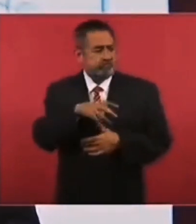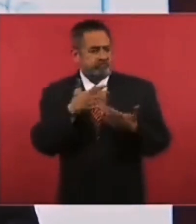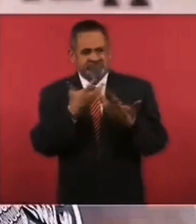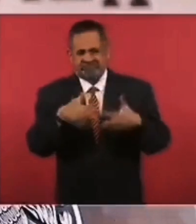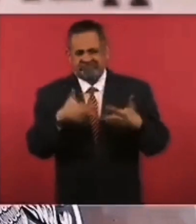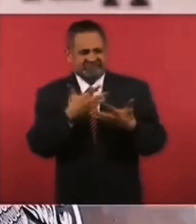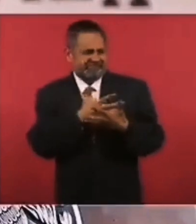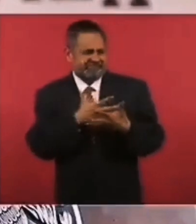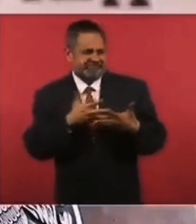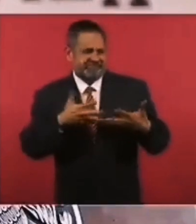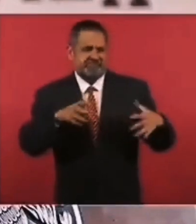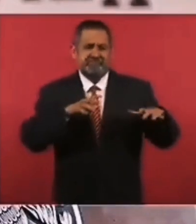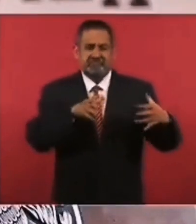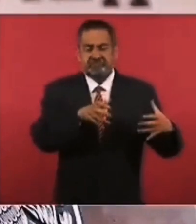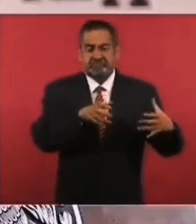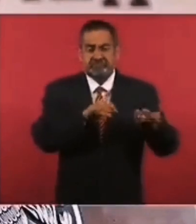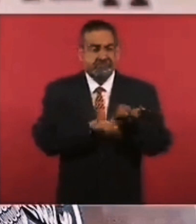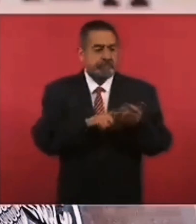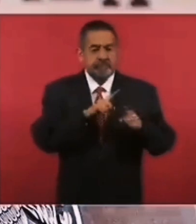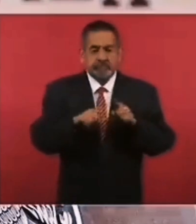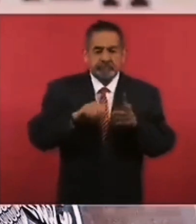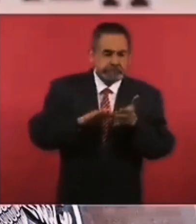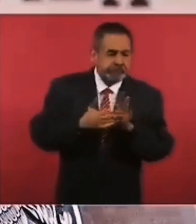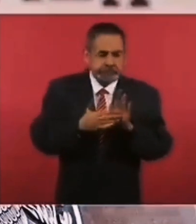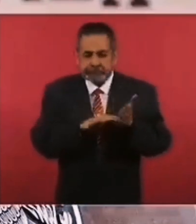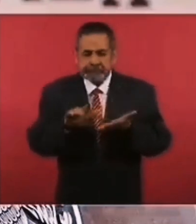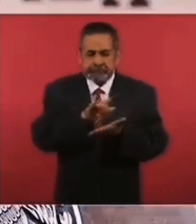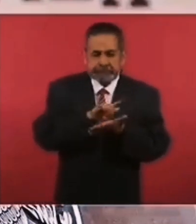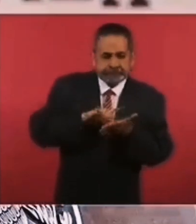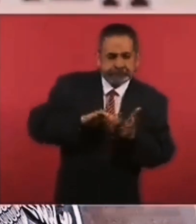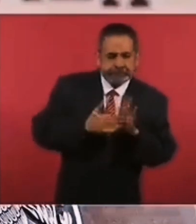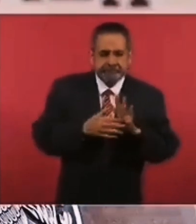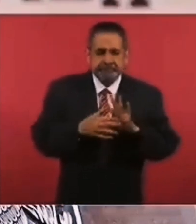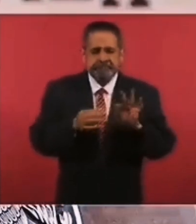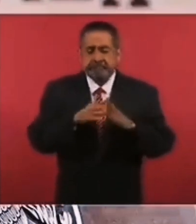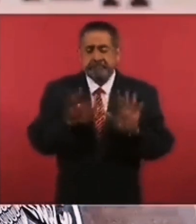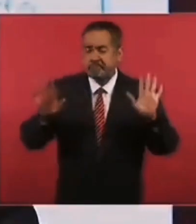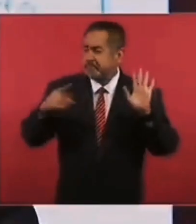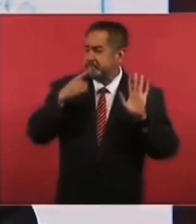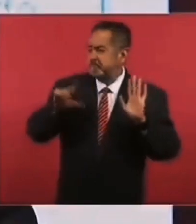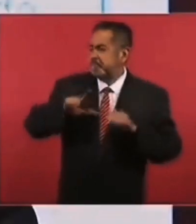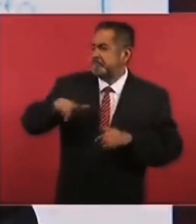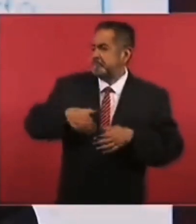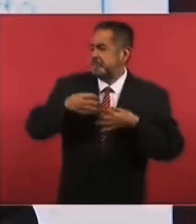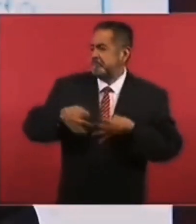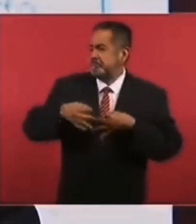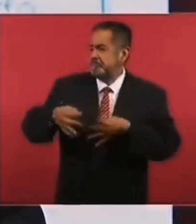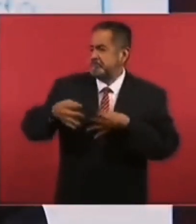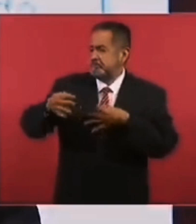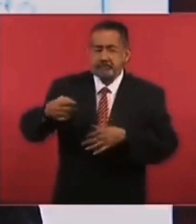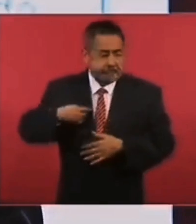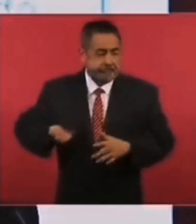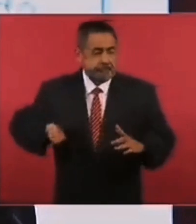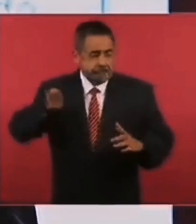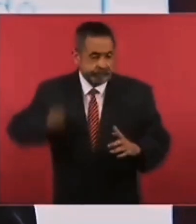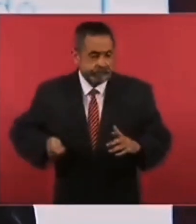corporativa, ha operado diversas estrategias legales para impugnar y retrasar la emisión de una sentencia